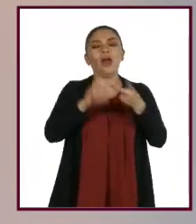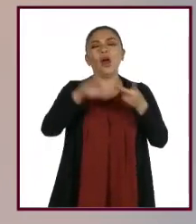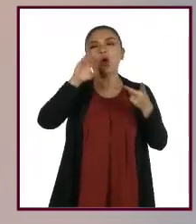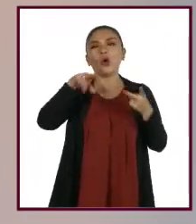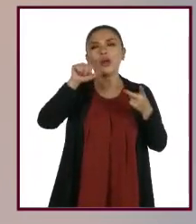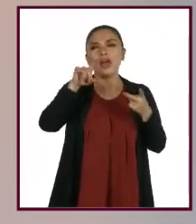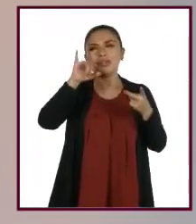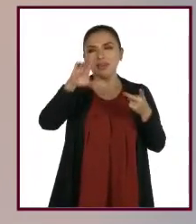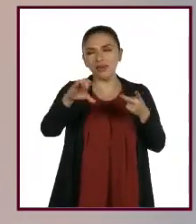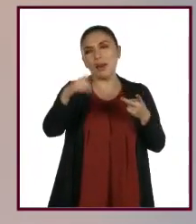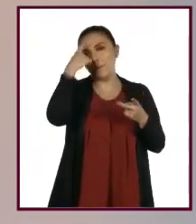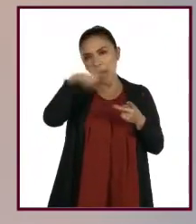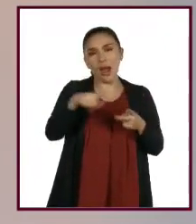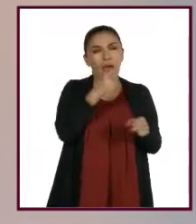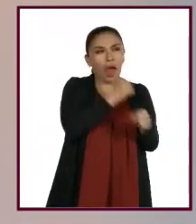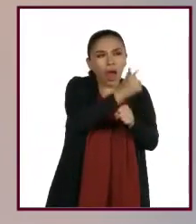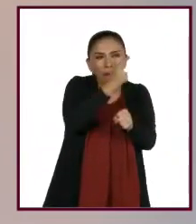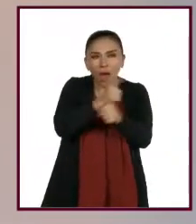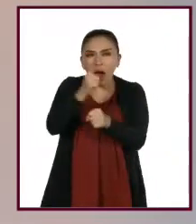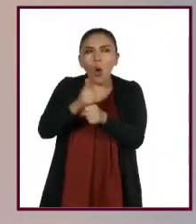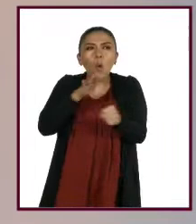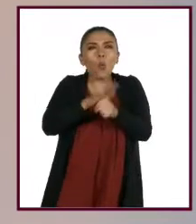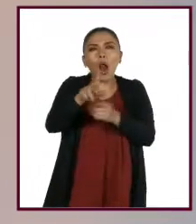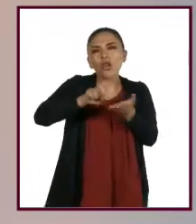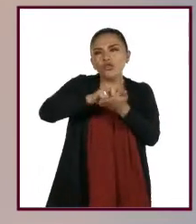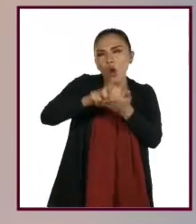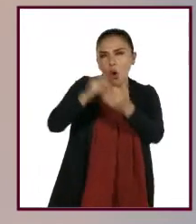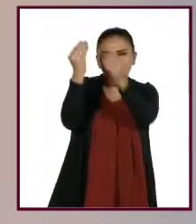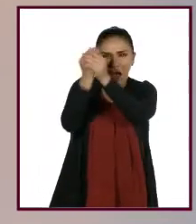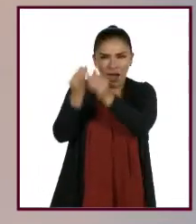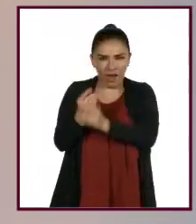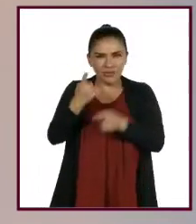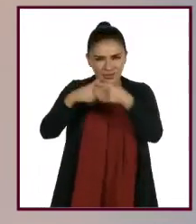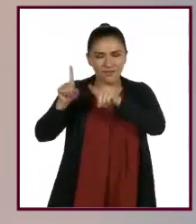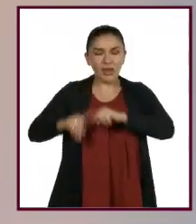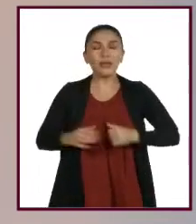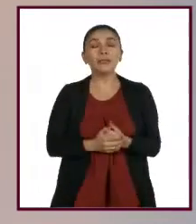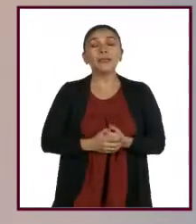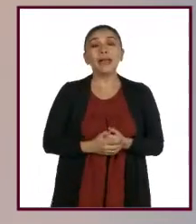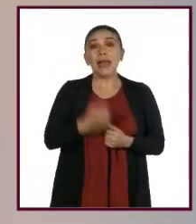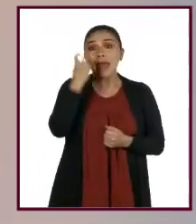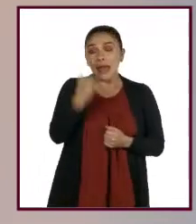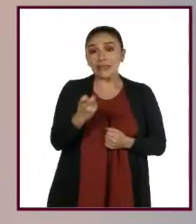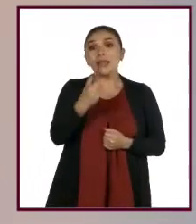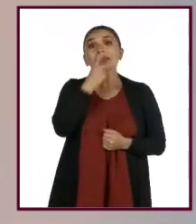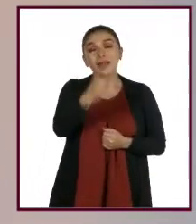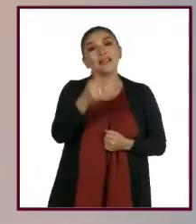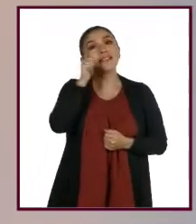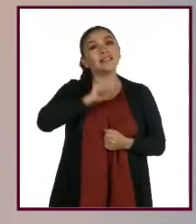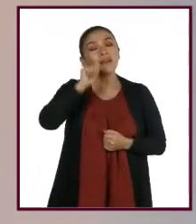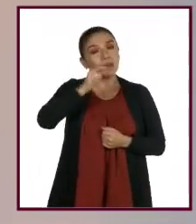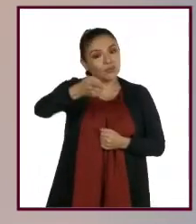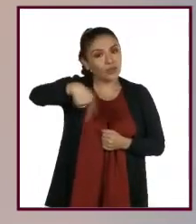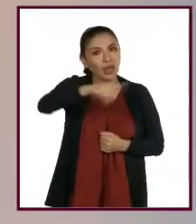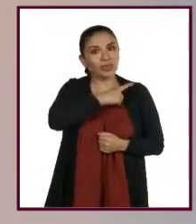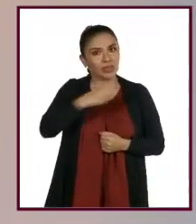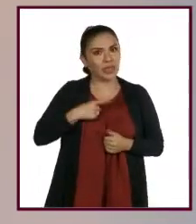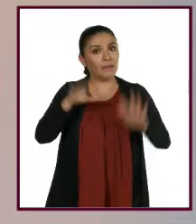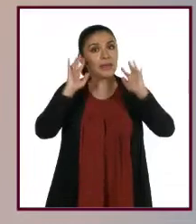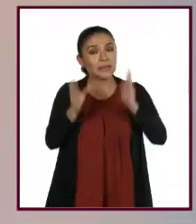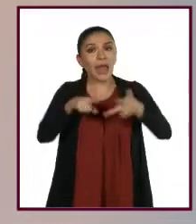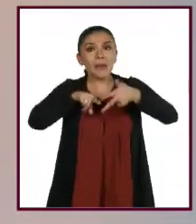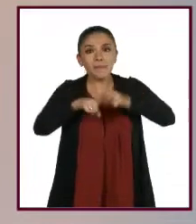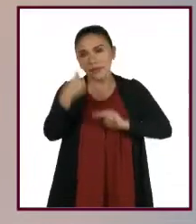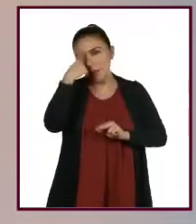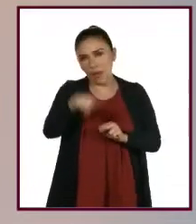respecto a la identificación de este tipo de sustancias, lo que nos ponen de ejercicio a veces es empezar